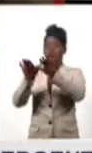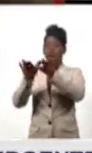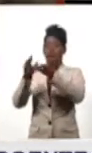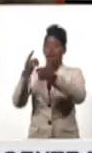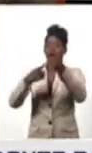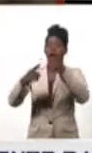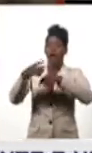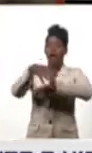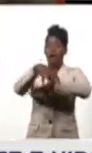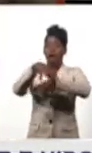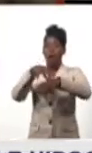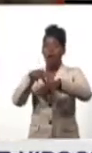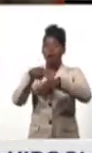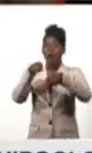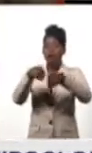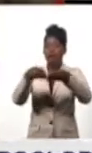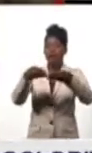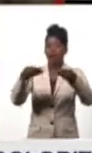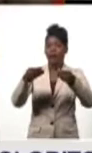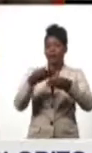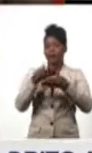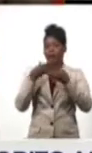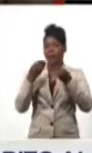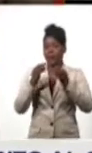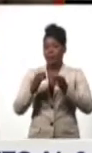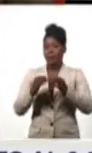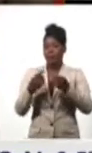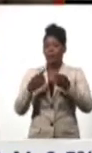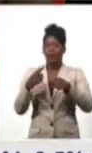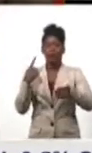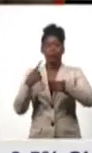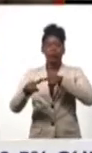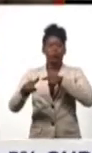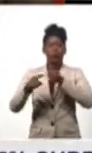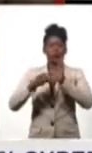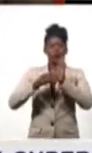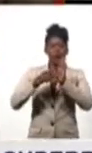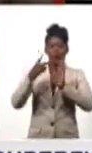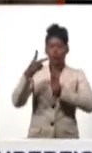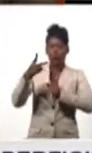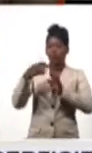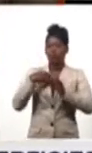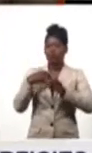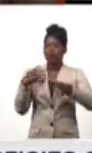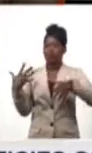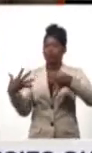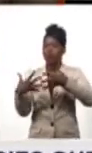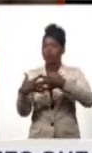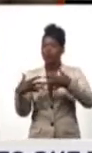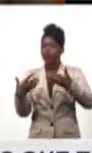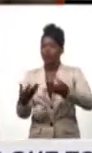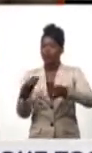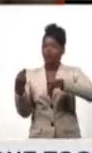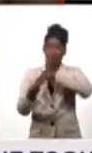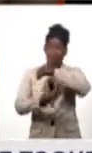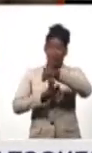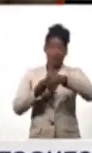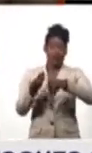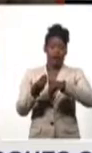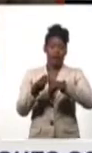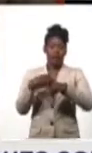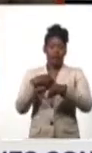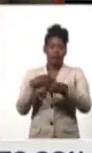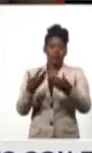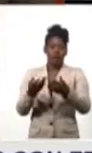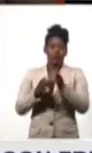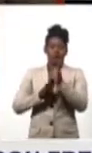biodiversidad. Pero hay otro elemento importante relacionado con los efectos del cambio climático, que es el incremento promedio anual